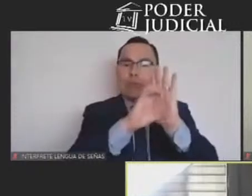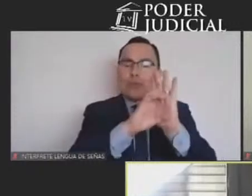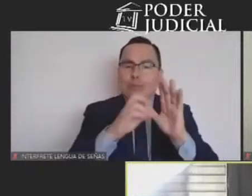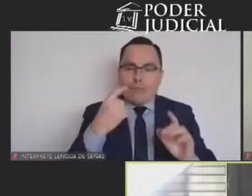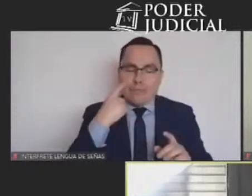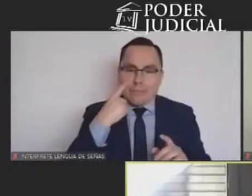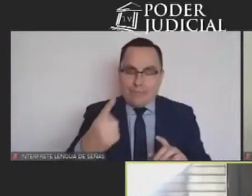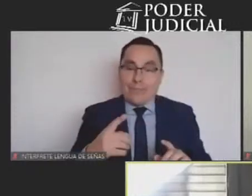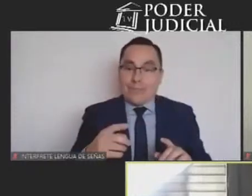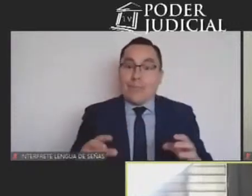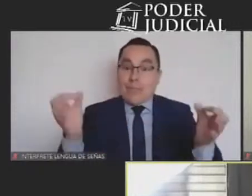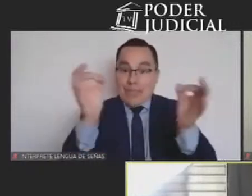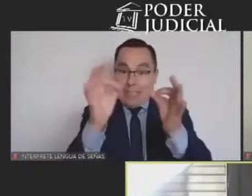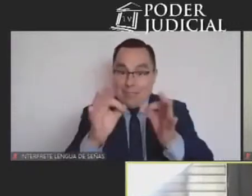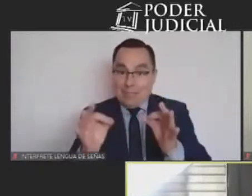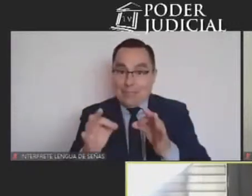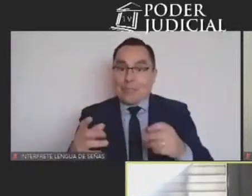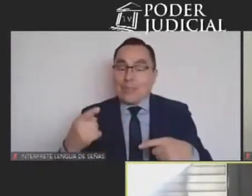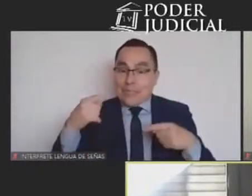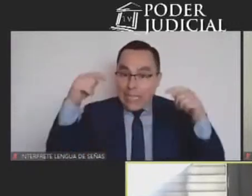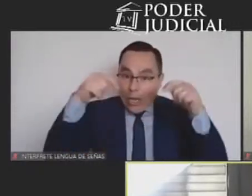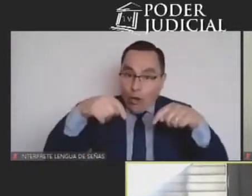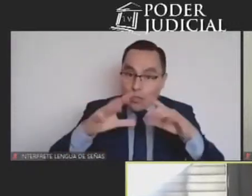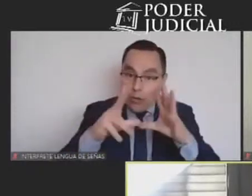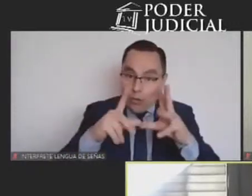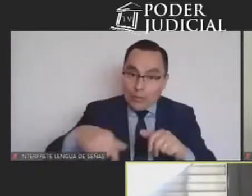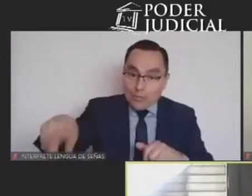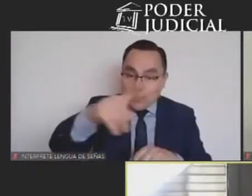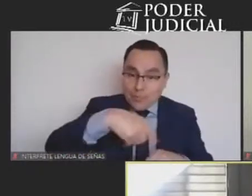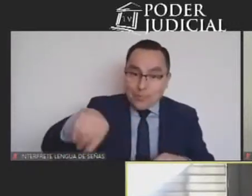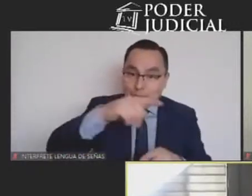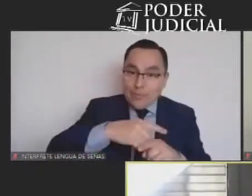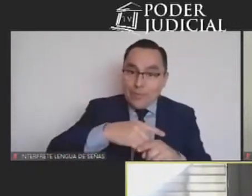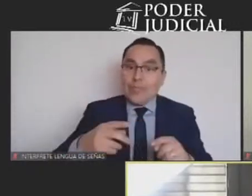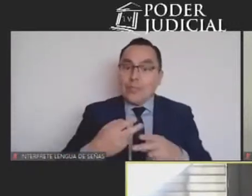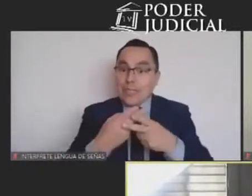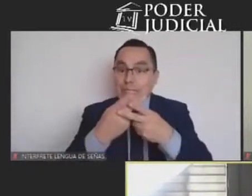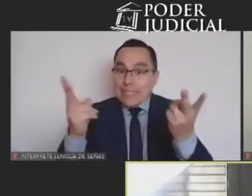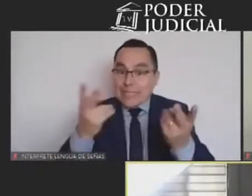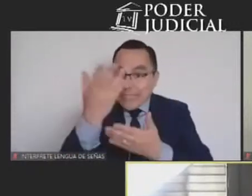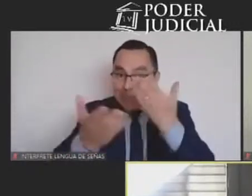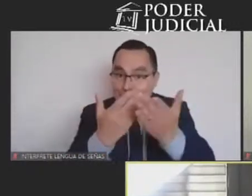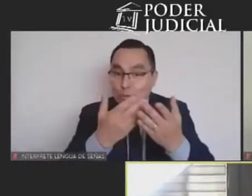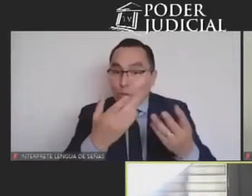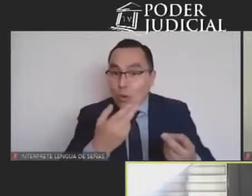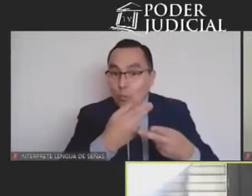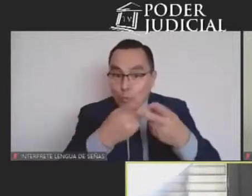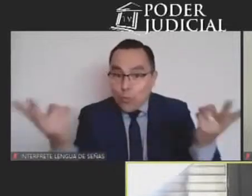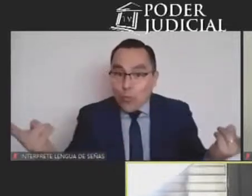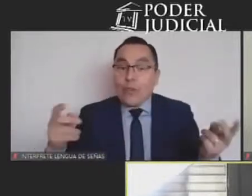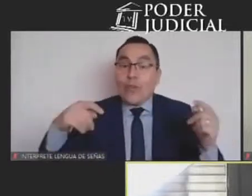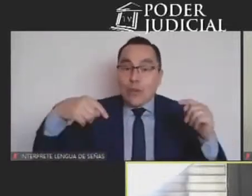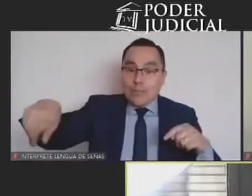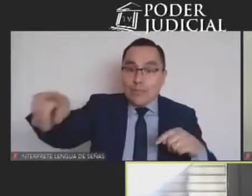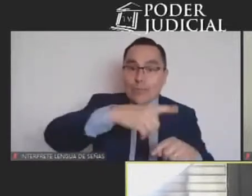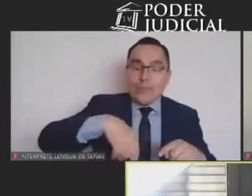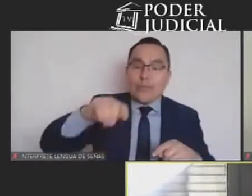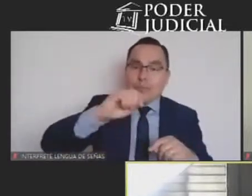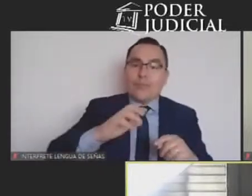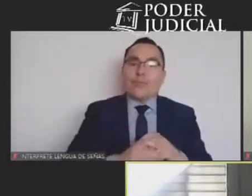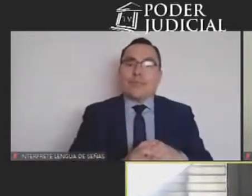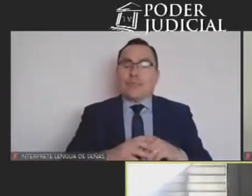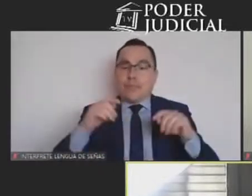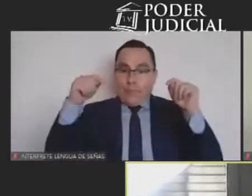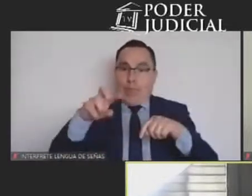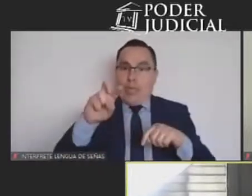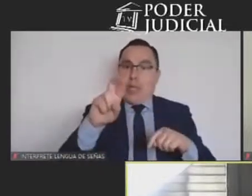Para el caso que nos reúne y en el ámbito del servicio público, la propiedad administrativa tiene dos alcances.